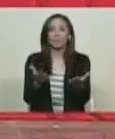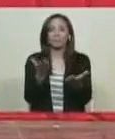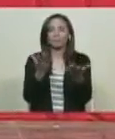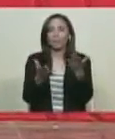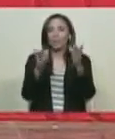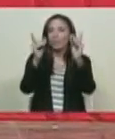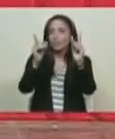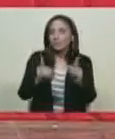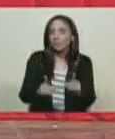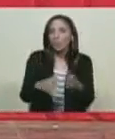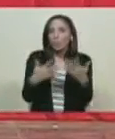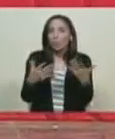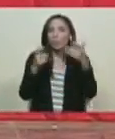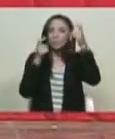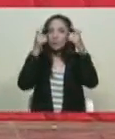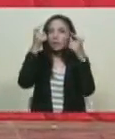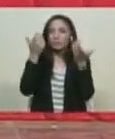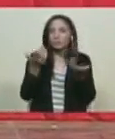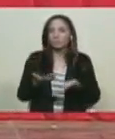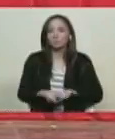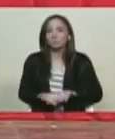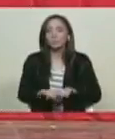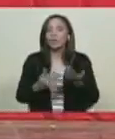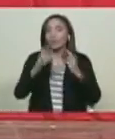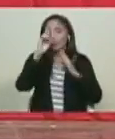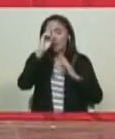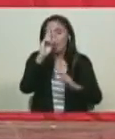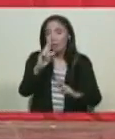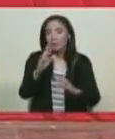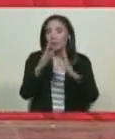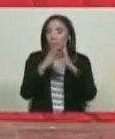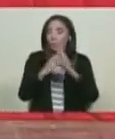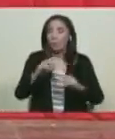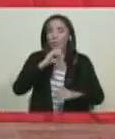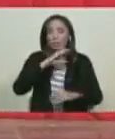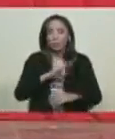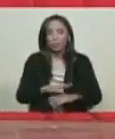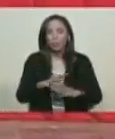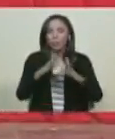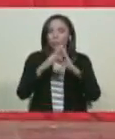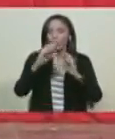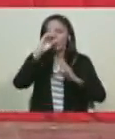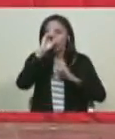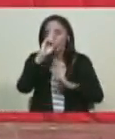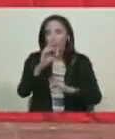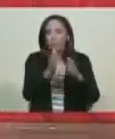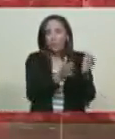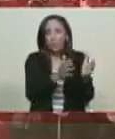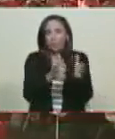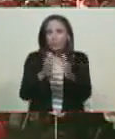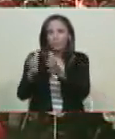y chavistas. Y yo respeto los tiempos de todas las organizaciones políticas y sociales del país.